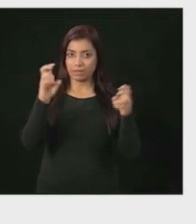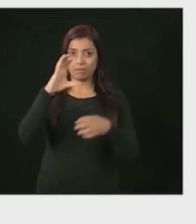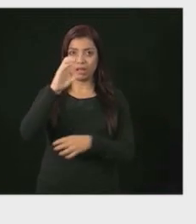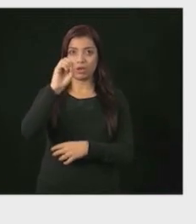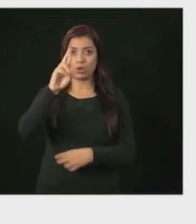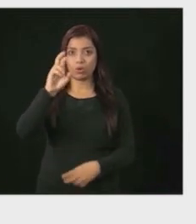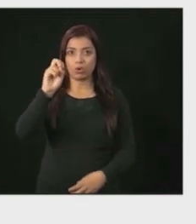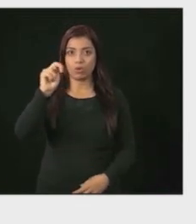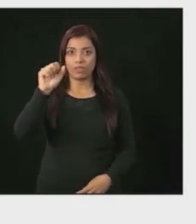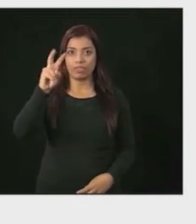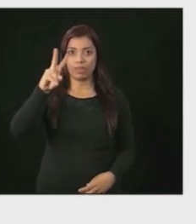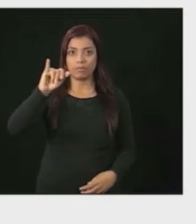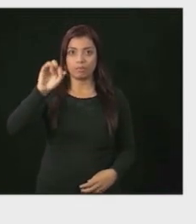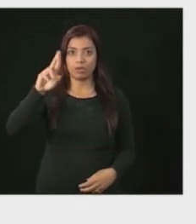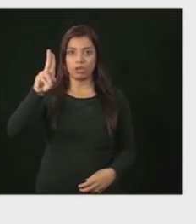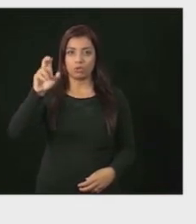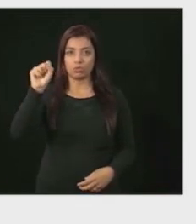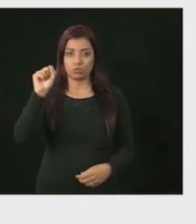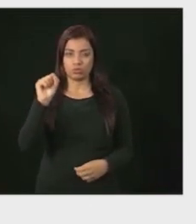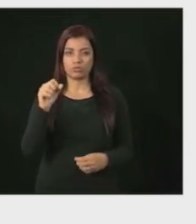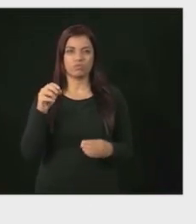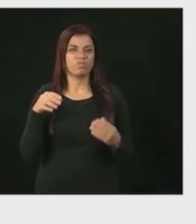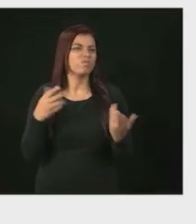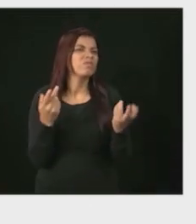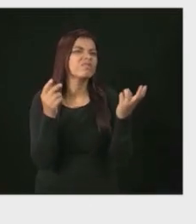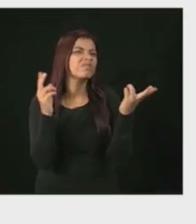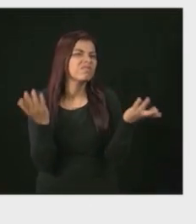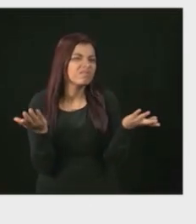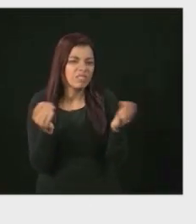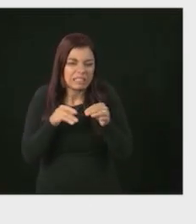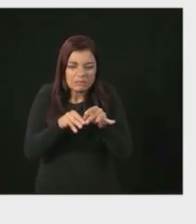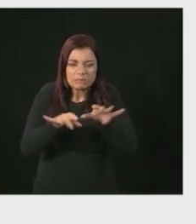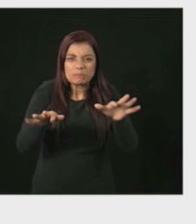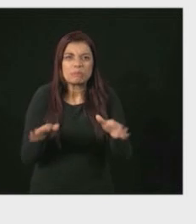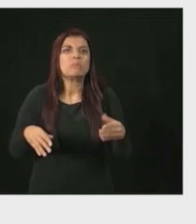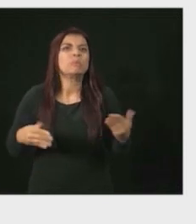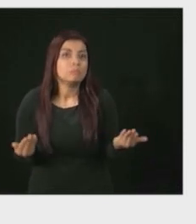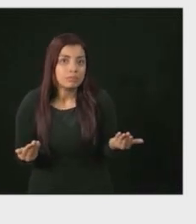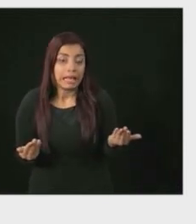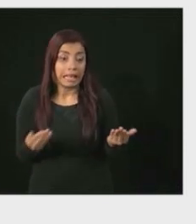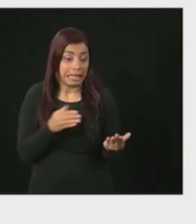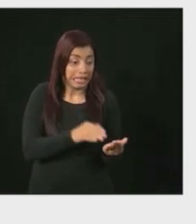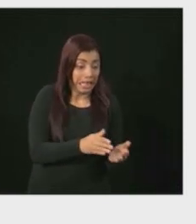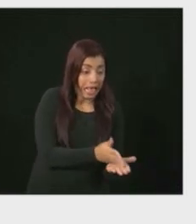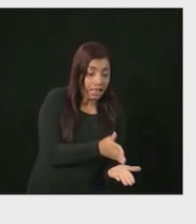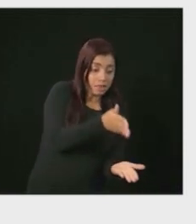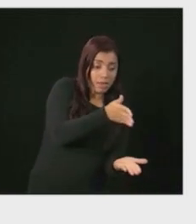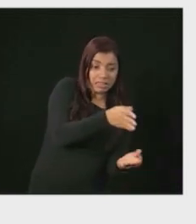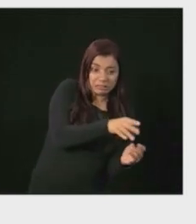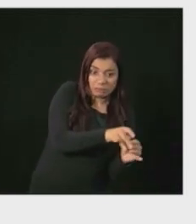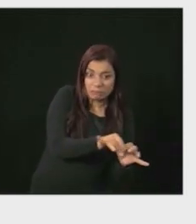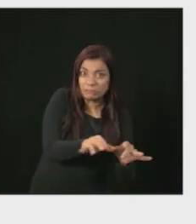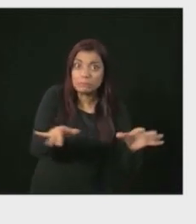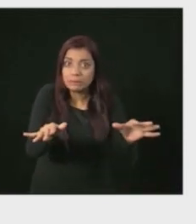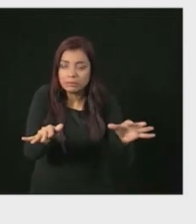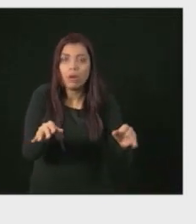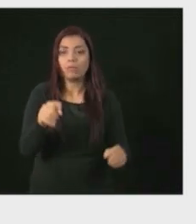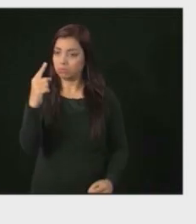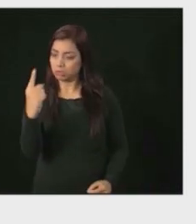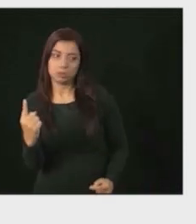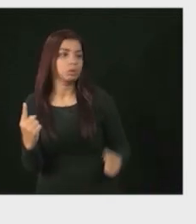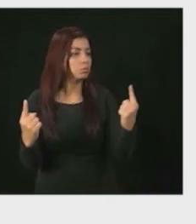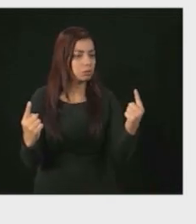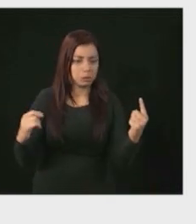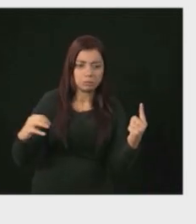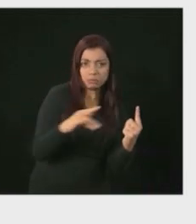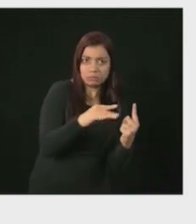Prevengamos el coronavirus. ¿Cómo se transmite? El virus circula entre animales, pero se puede transmitir de persona a persona,